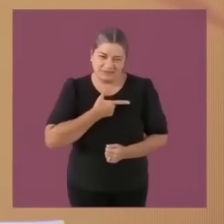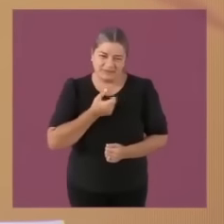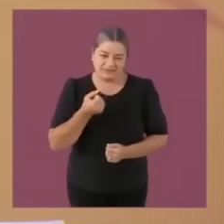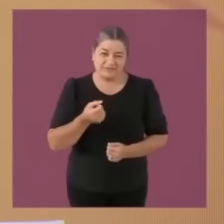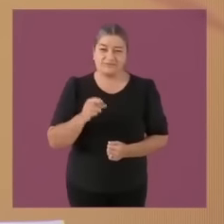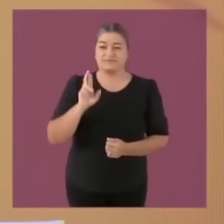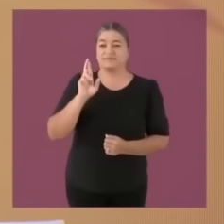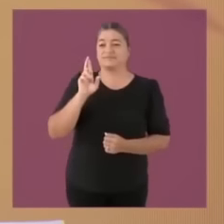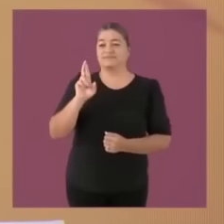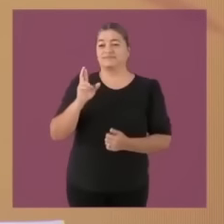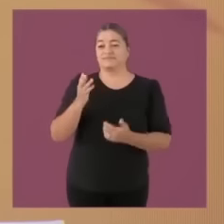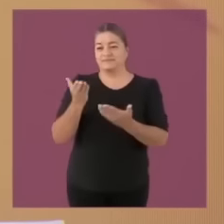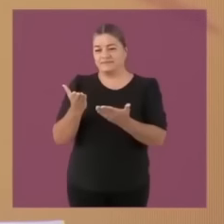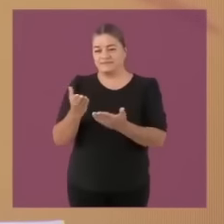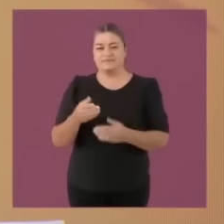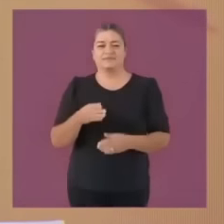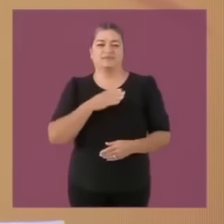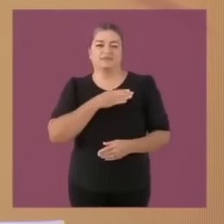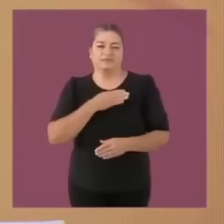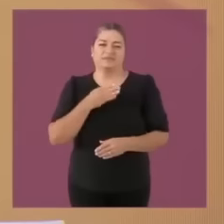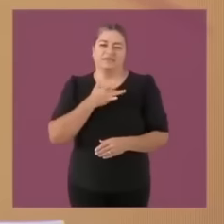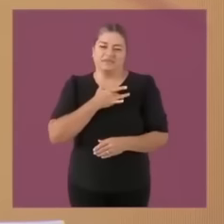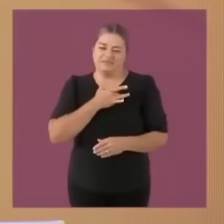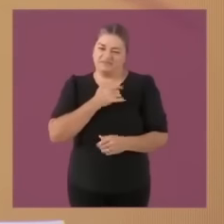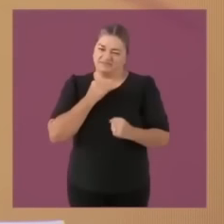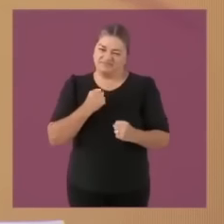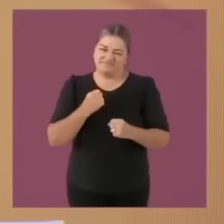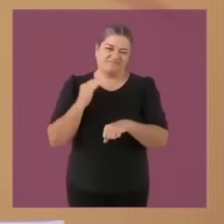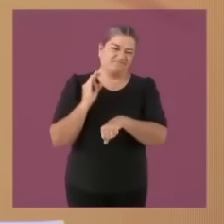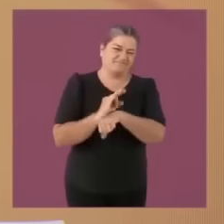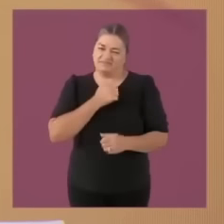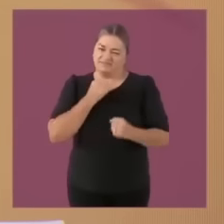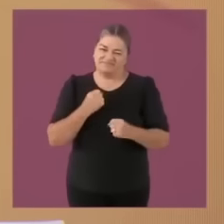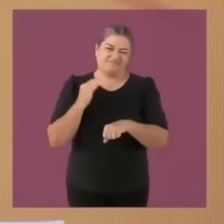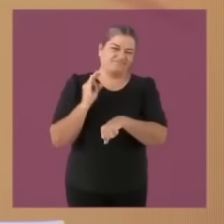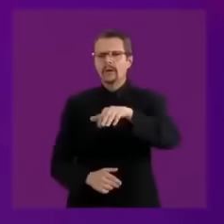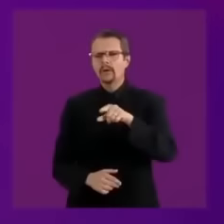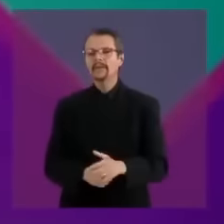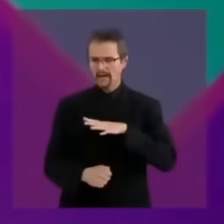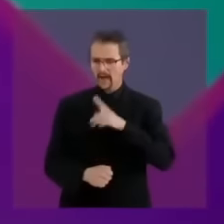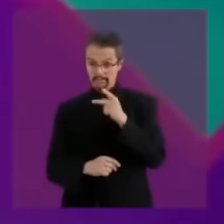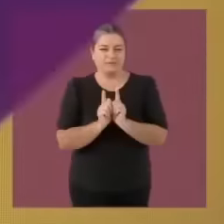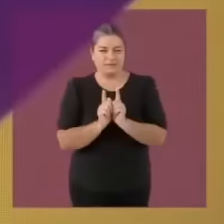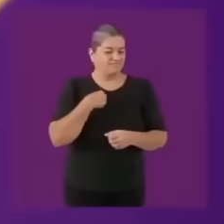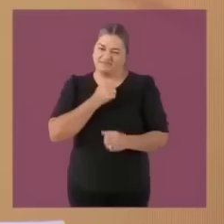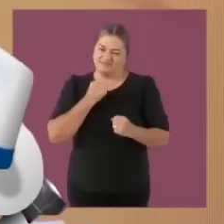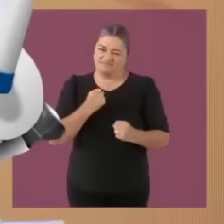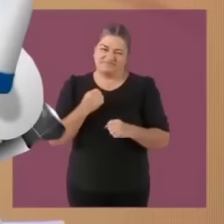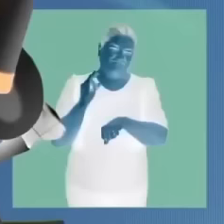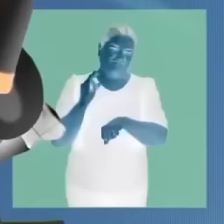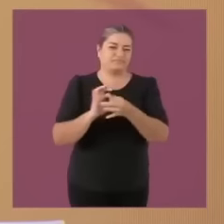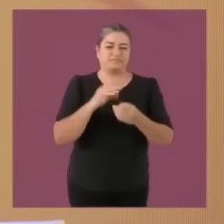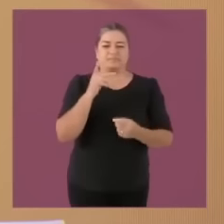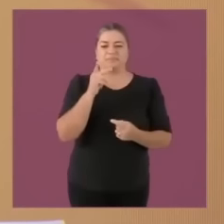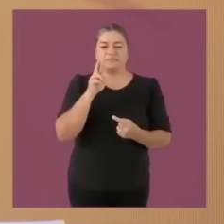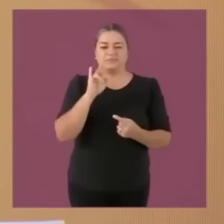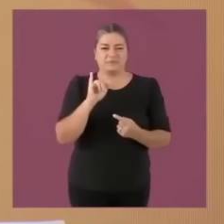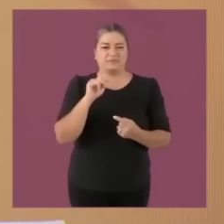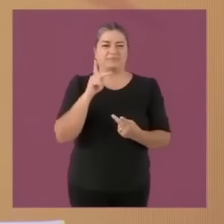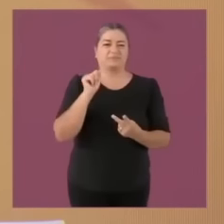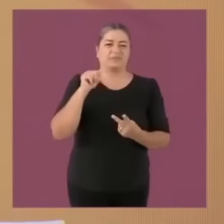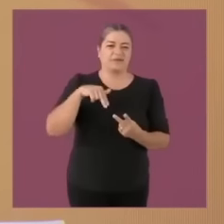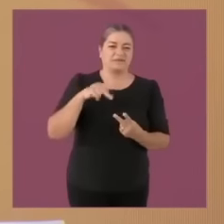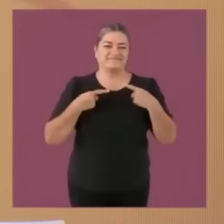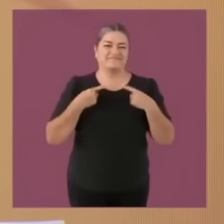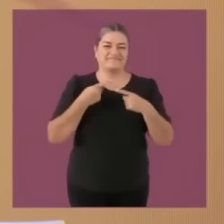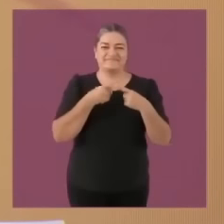México, integrada por Shrek, Acción Nacional Socialista, Shrek. El Ku Klux Klan y la reputa que te parió. Y muy buenas noches, saludo a